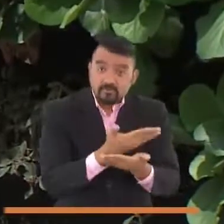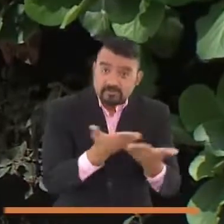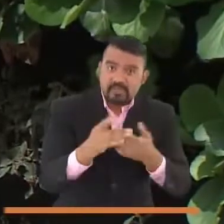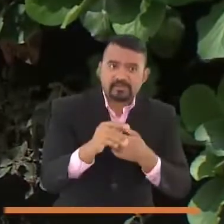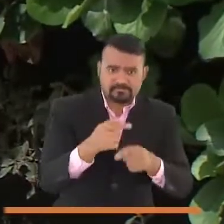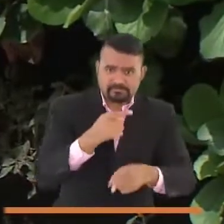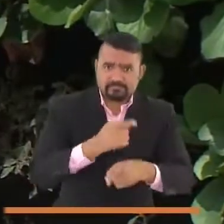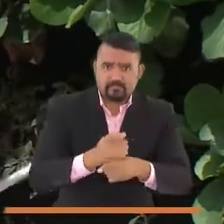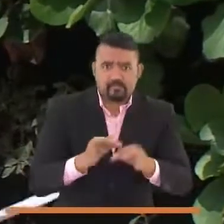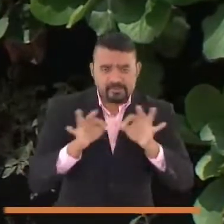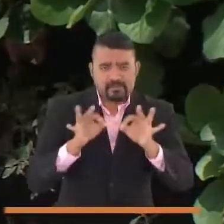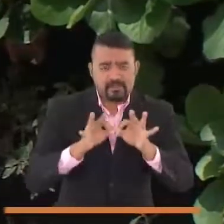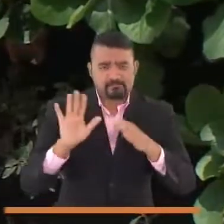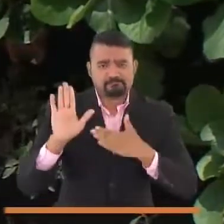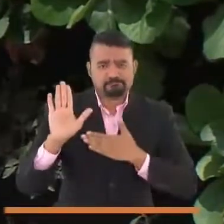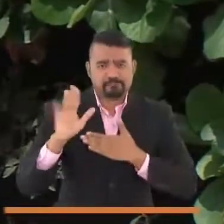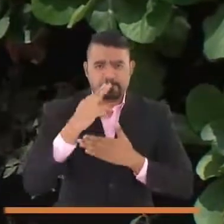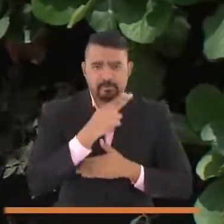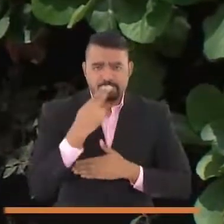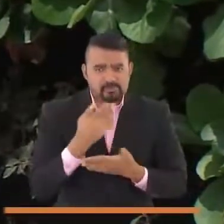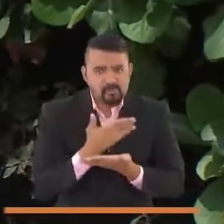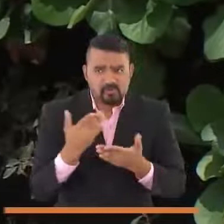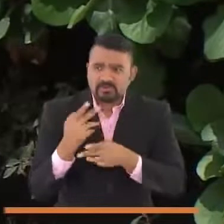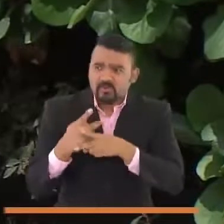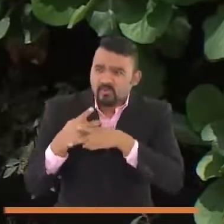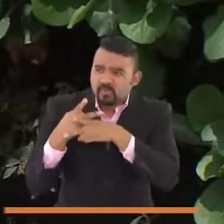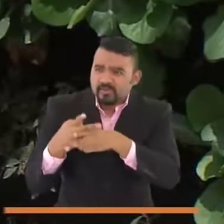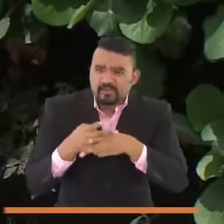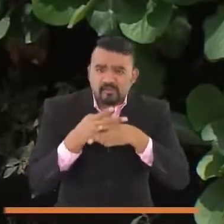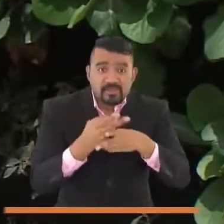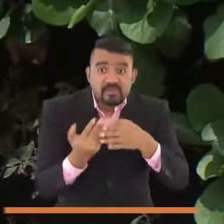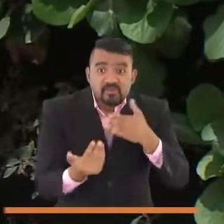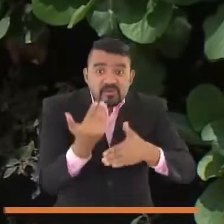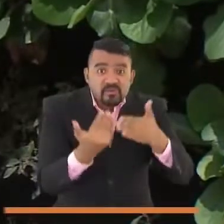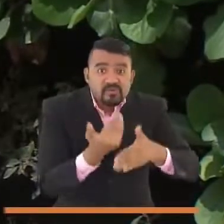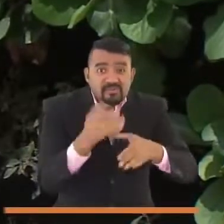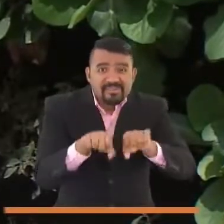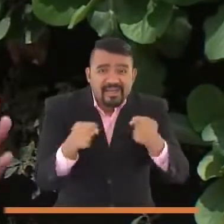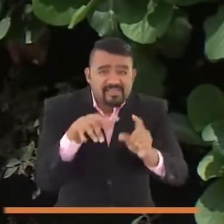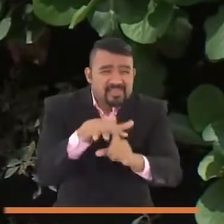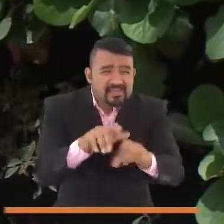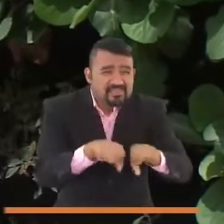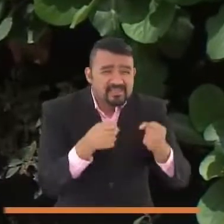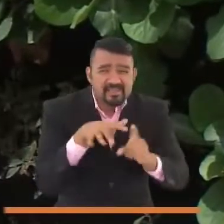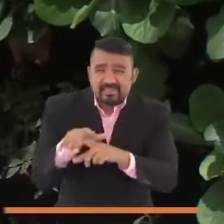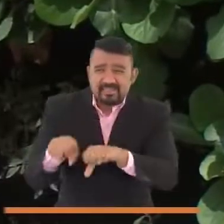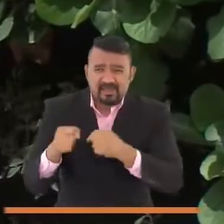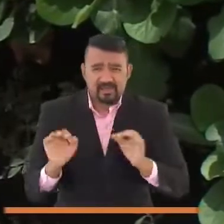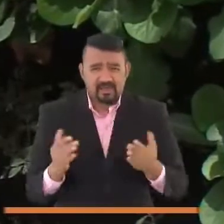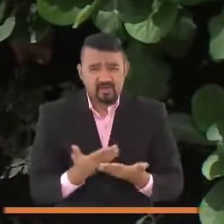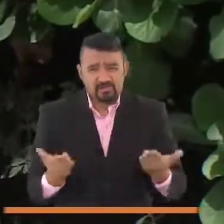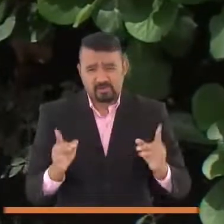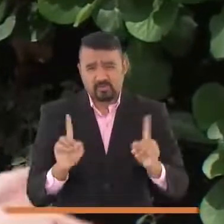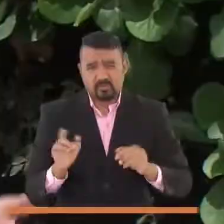envigadeños, se deben comprometer con el cuidado de todos estos lugares que entrega la administración municipal. Y no sé, alcalde, pero a mí me gusta